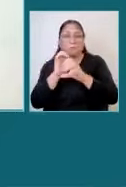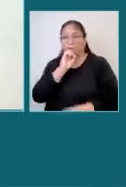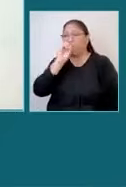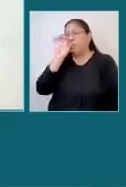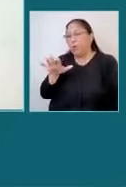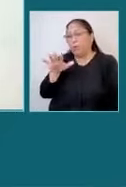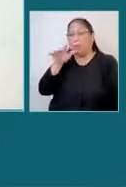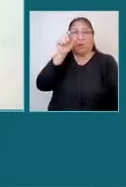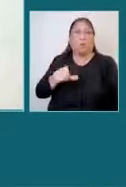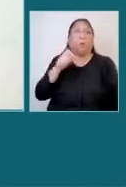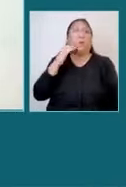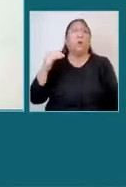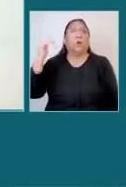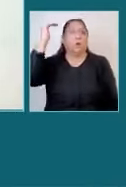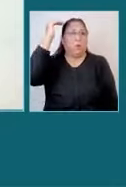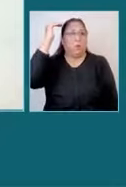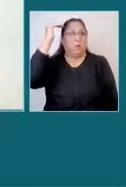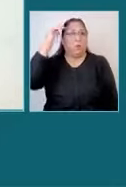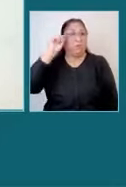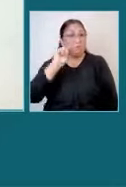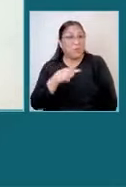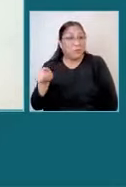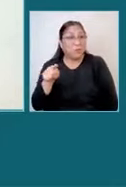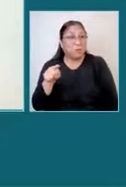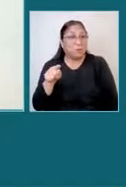adulto. Y si esto